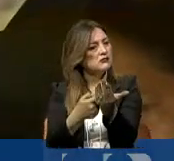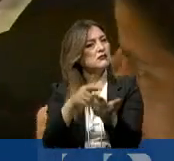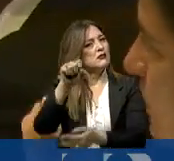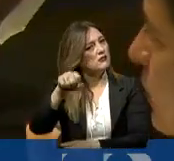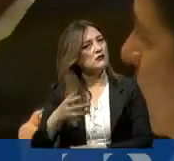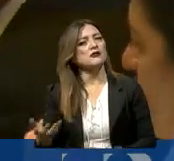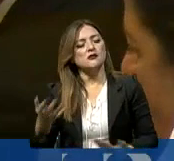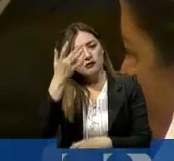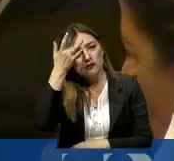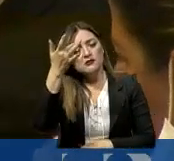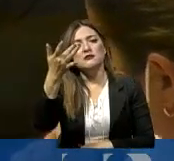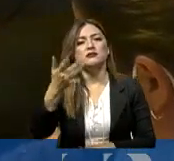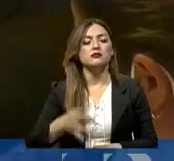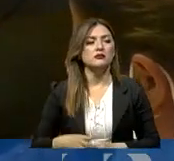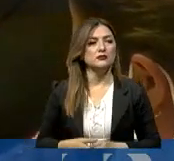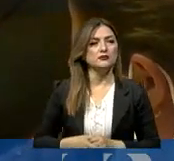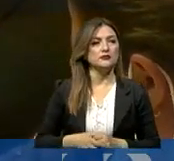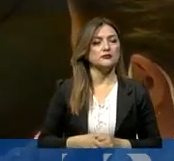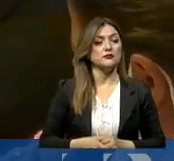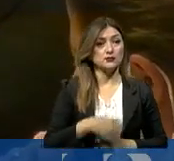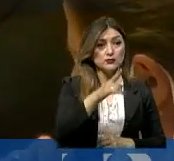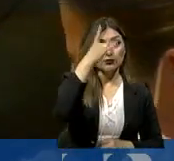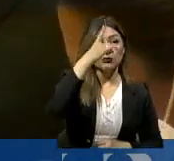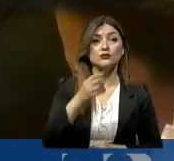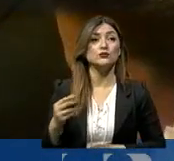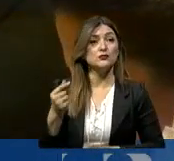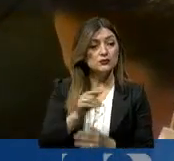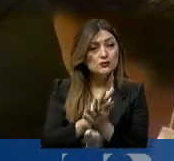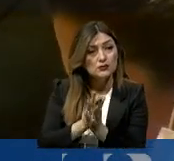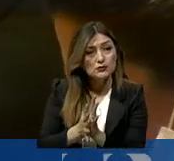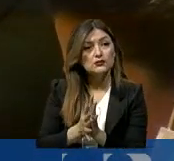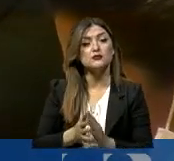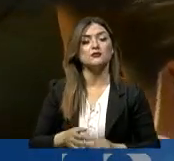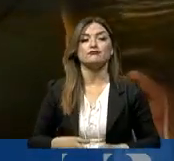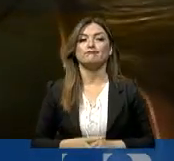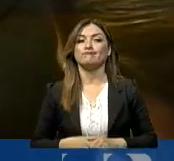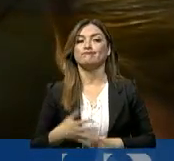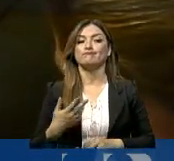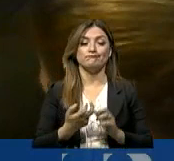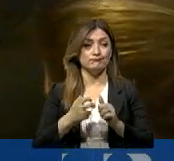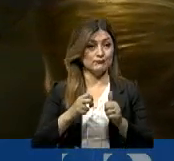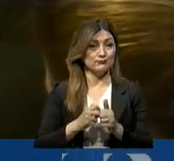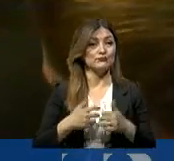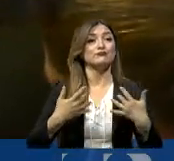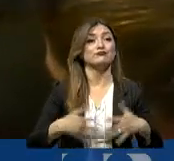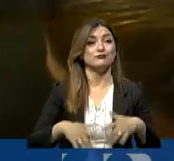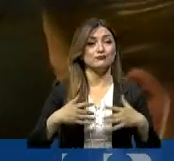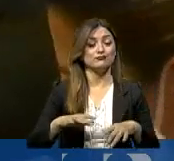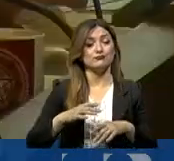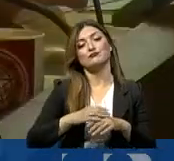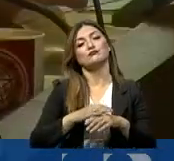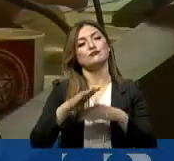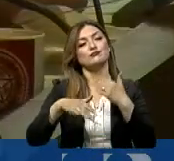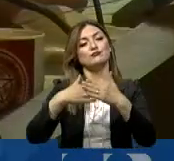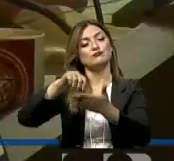Y esto porque si no toman acciones rápidas, vamos a tener una crisis sanitaria en la ciudad,